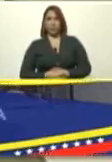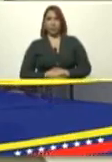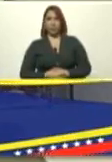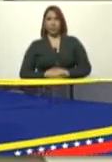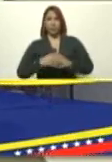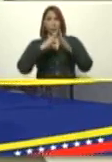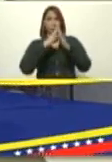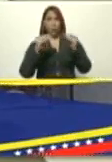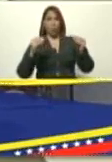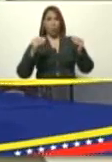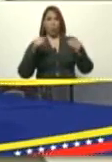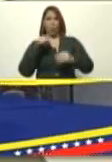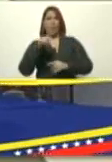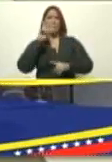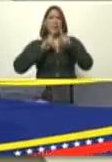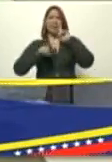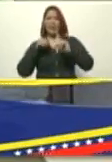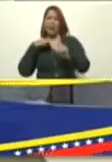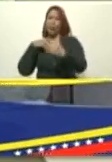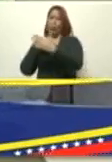Todas estas mentiras contra Putin,